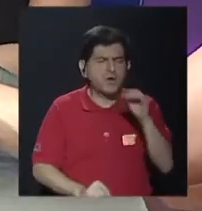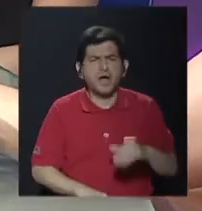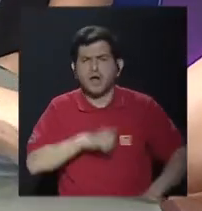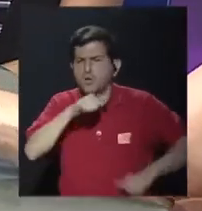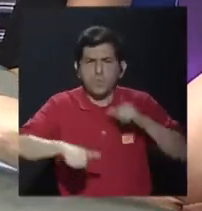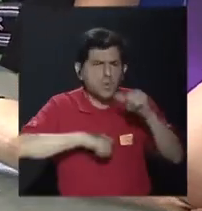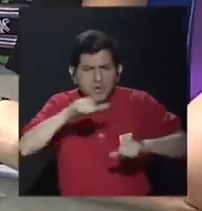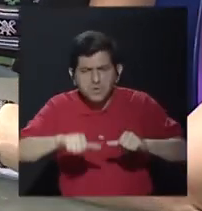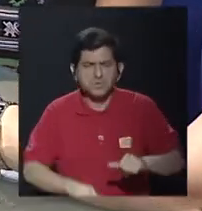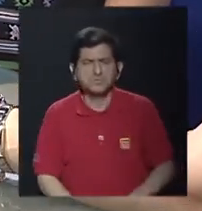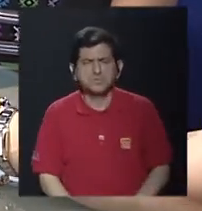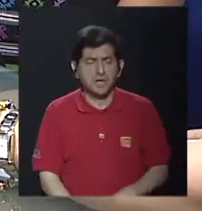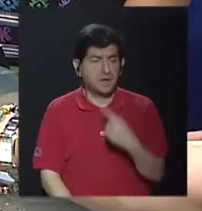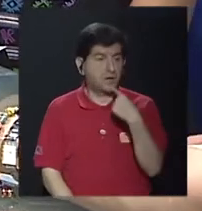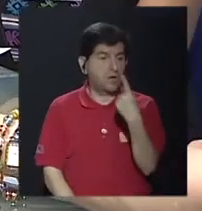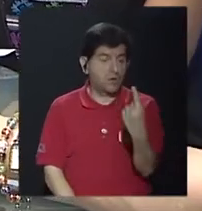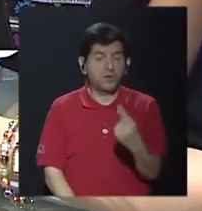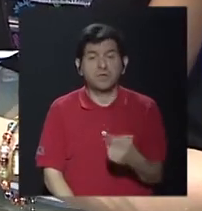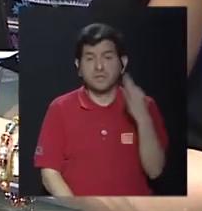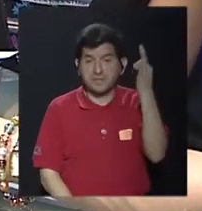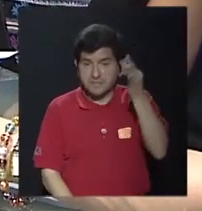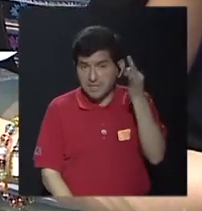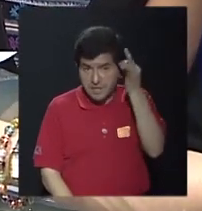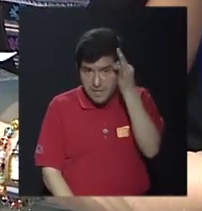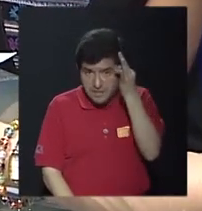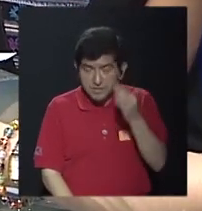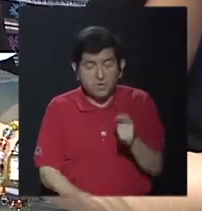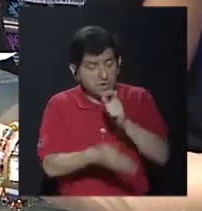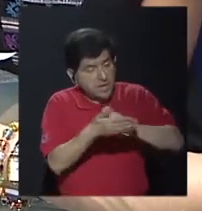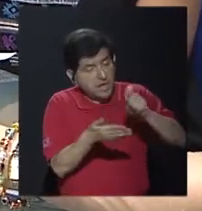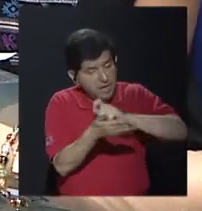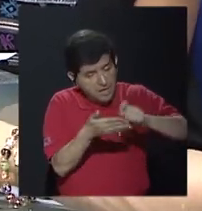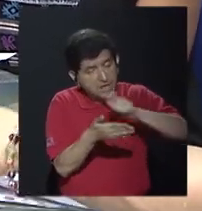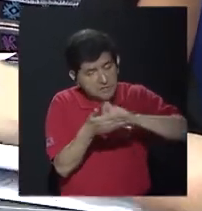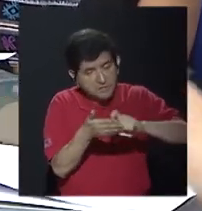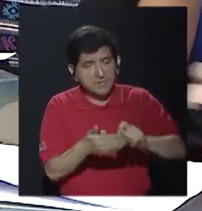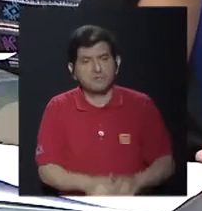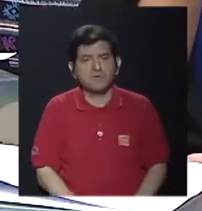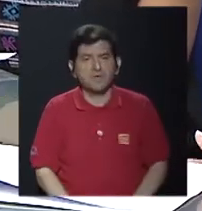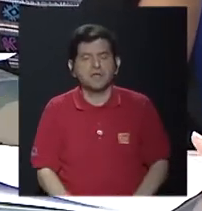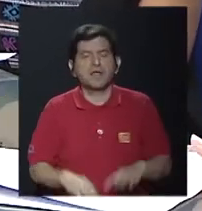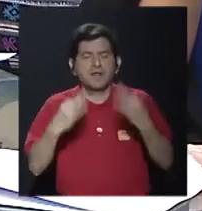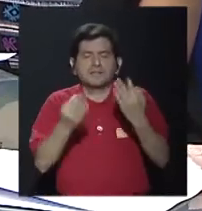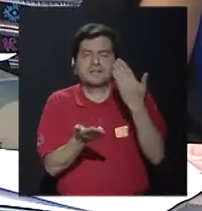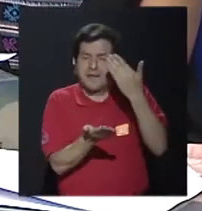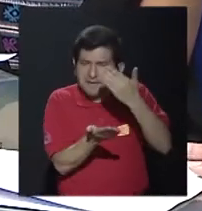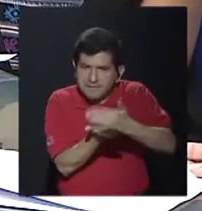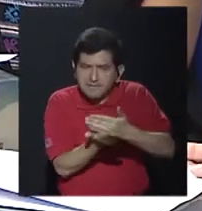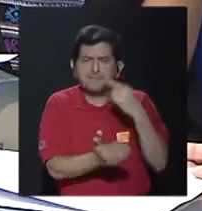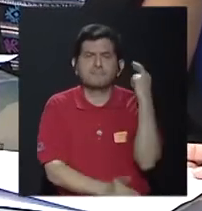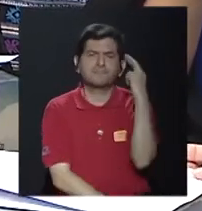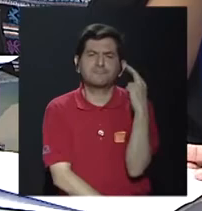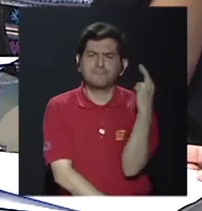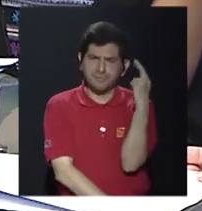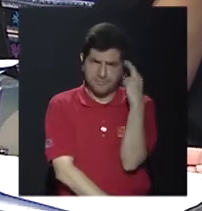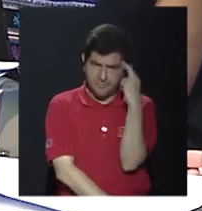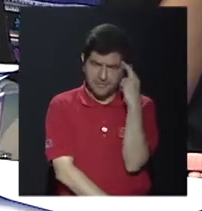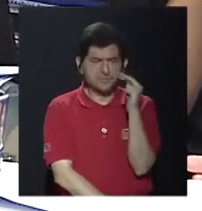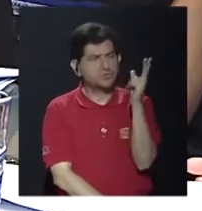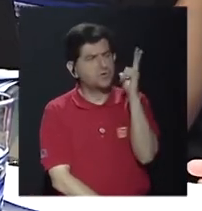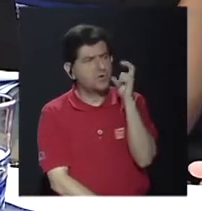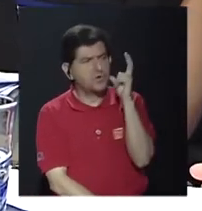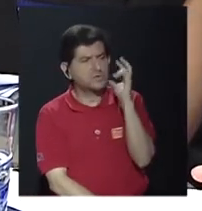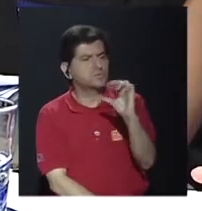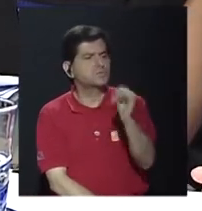hacer lo que mismo decía en teoría lo que estábamos escribiendo, ¿verdad? A hacer una pausa, a reflexionar, a escuchar